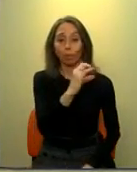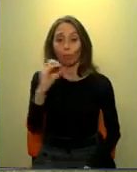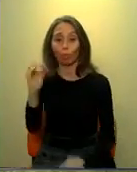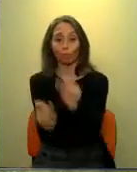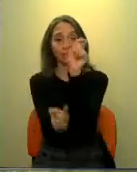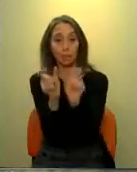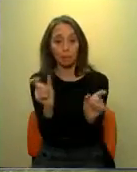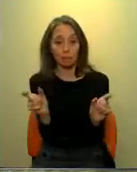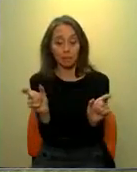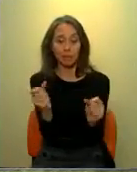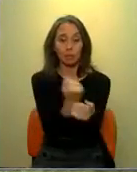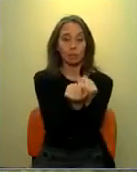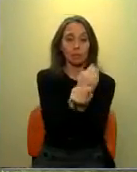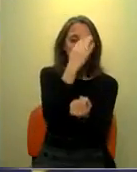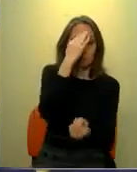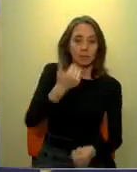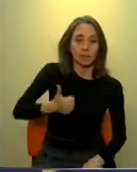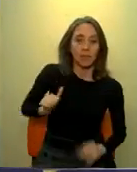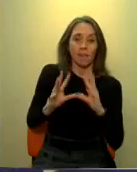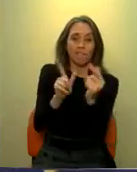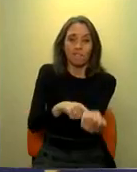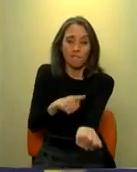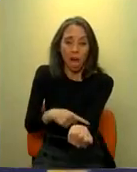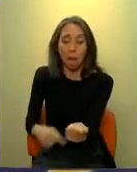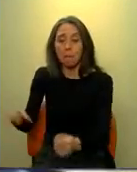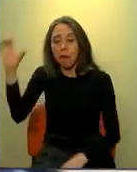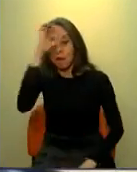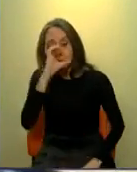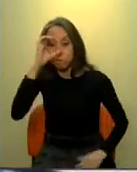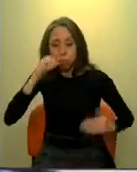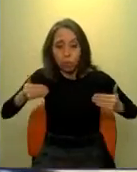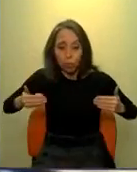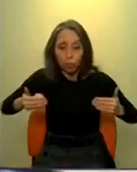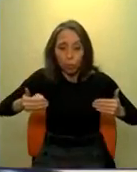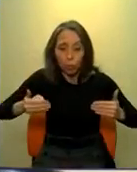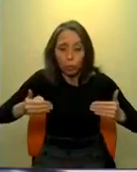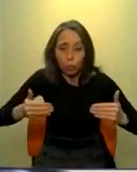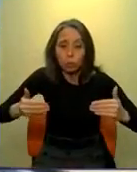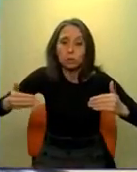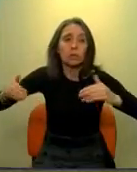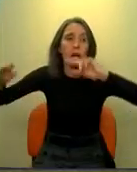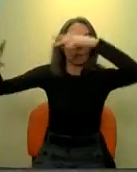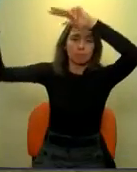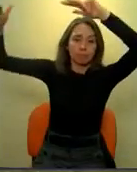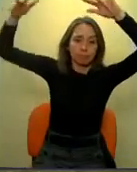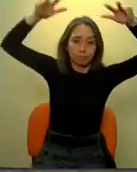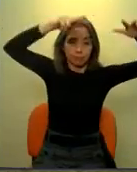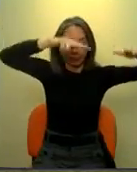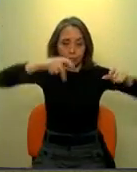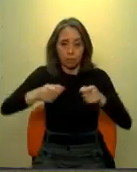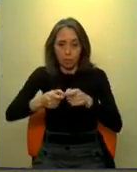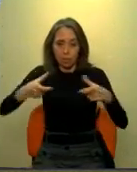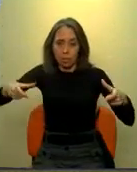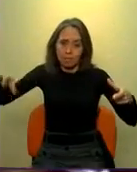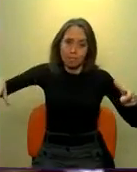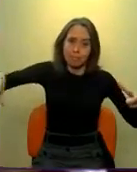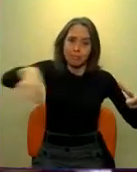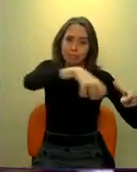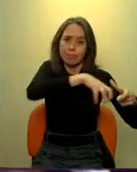personas, entre policías y familiares, rastrean por tierra y aire amplios sectores de Ningüe para